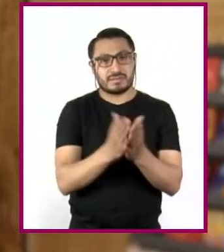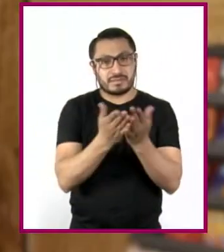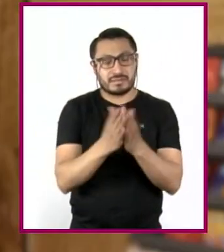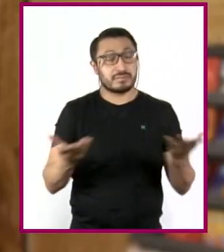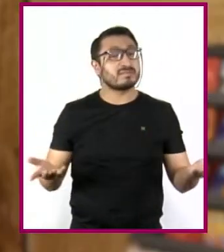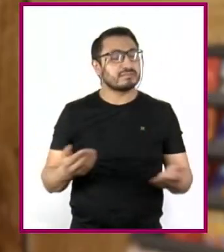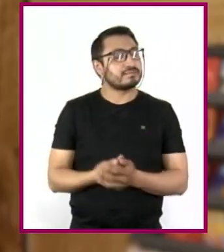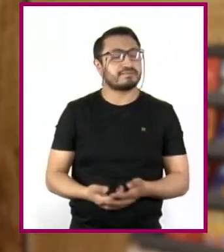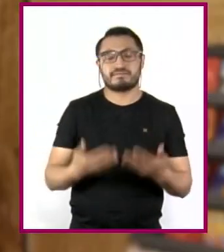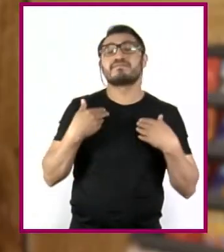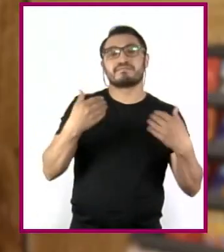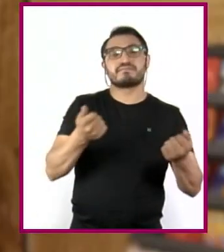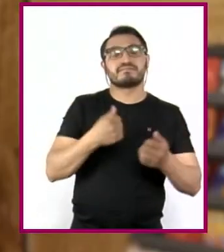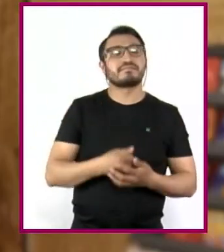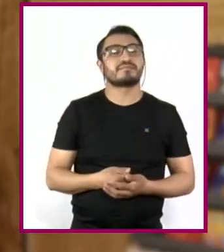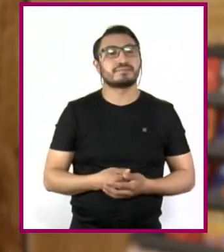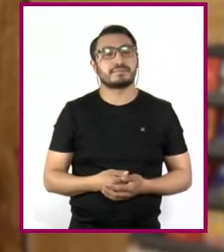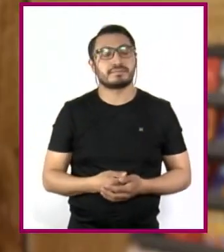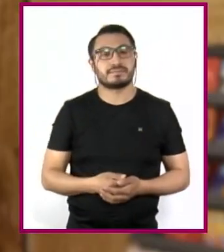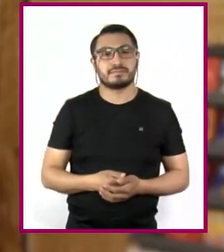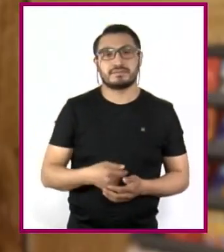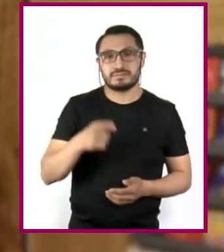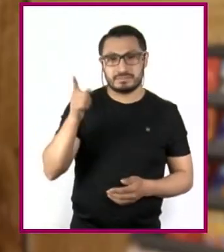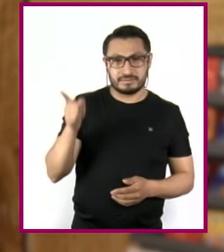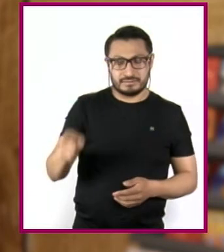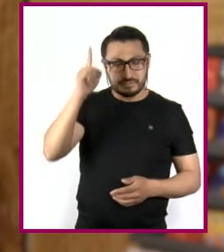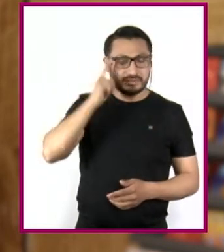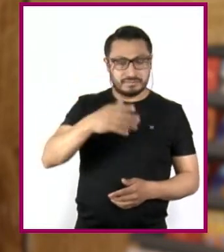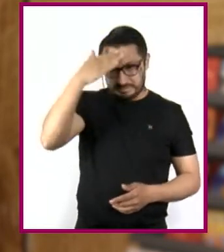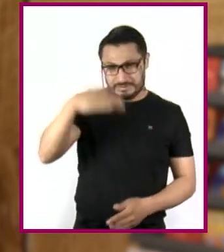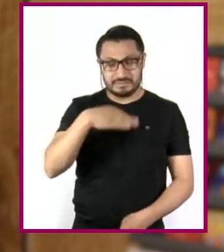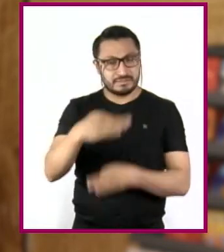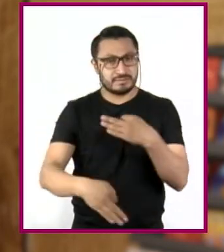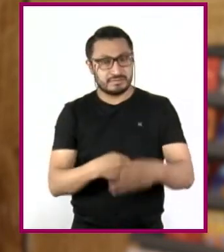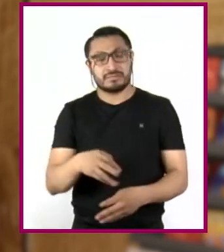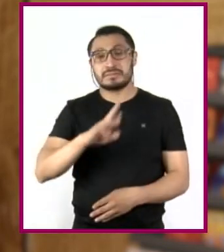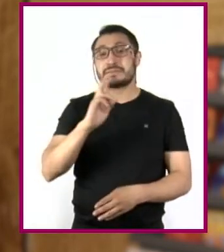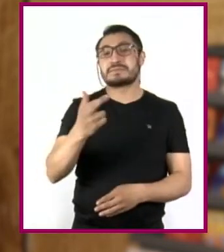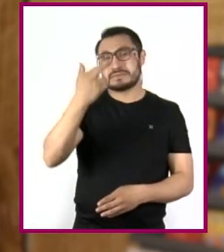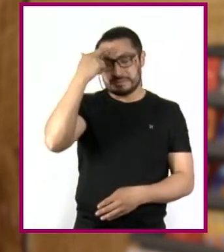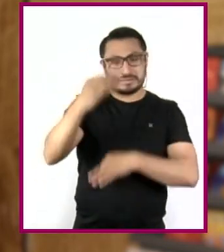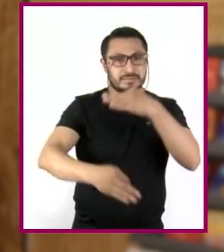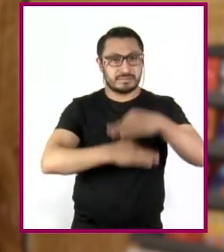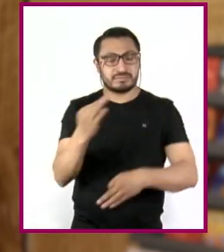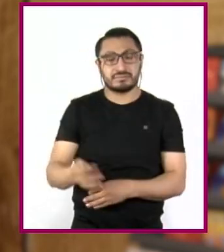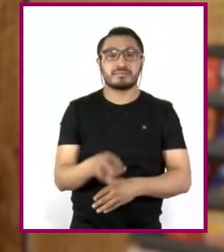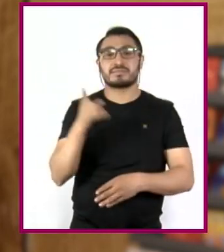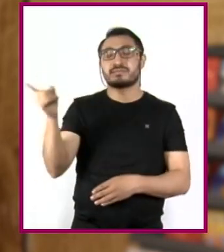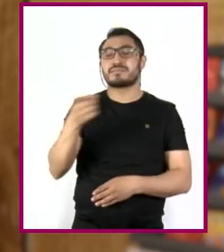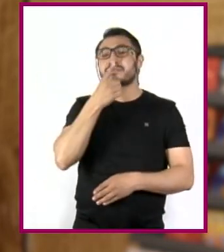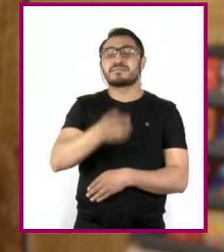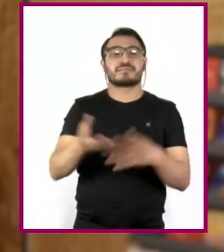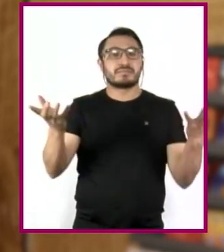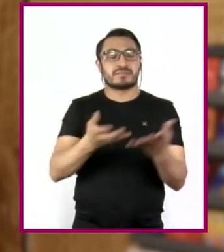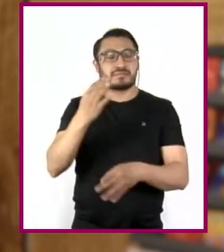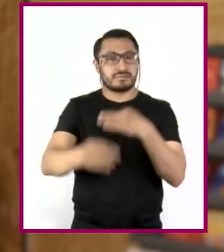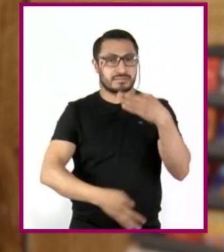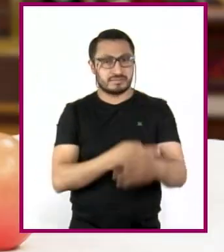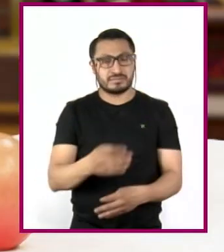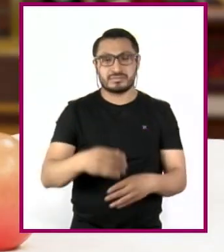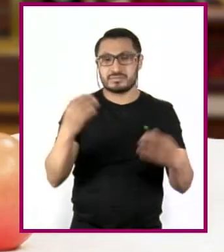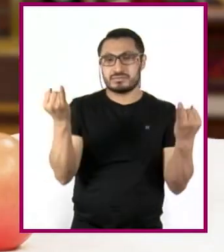Ya veo. Y dices que sabe todo, recuerda todo, y dice haber hecho todo lo que hizo